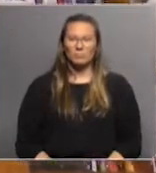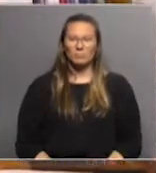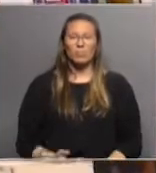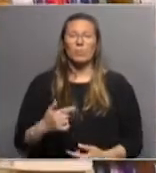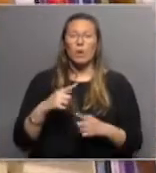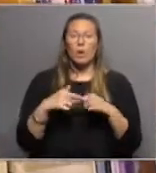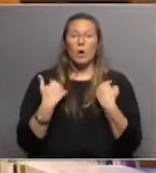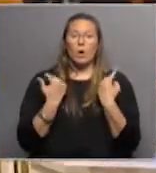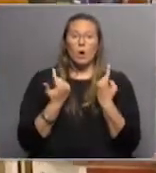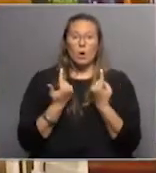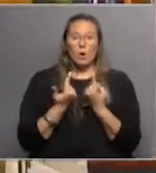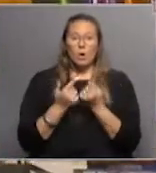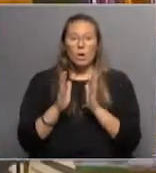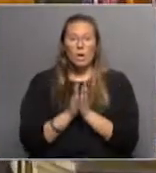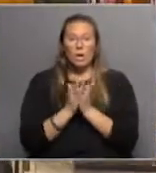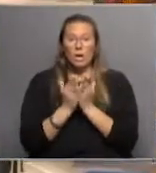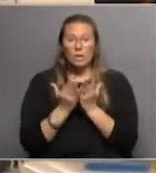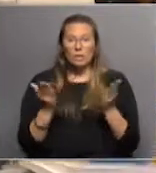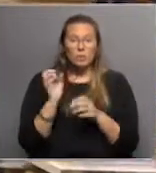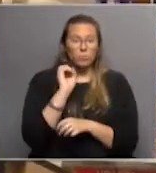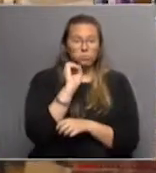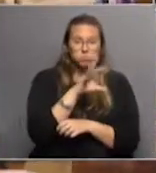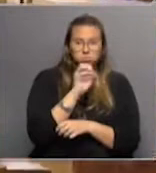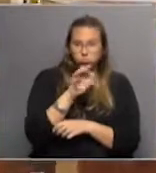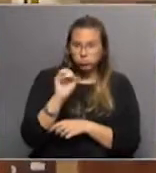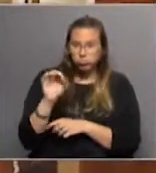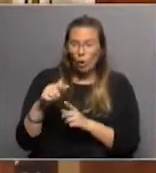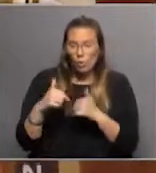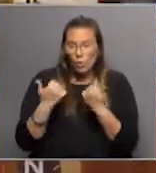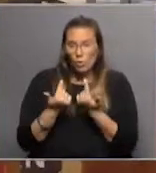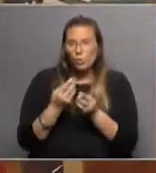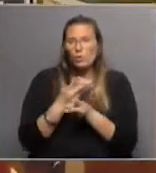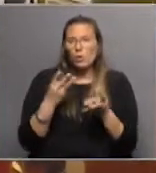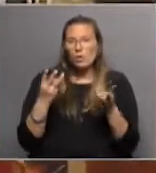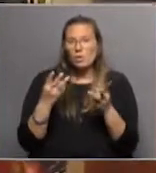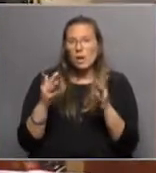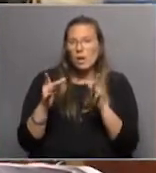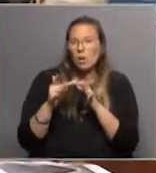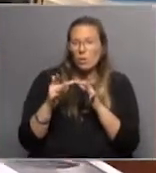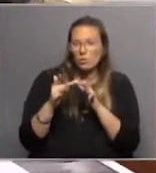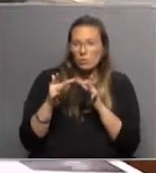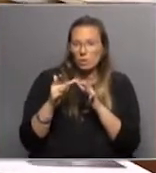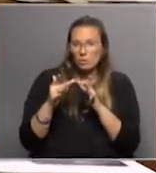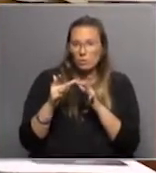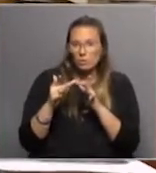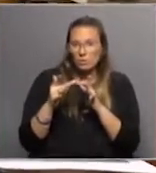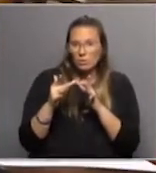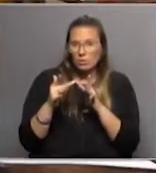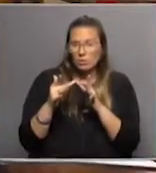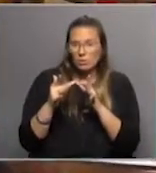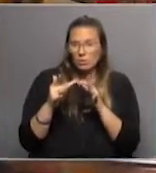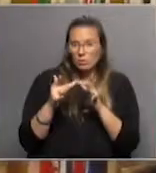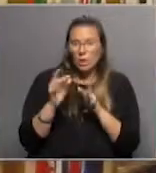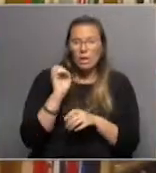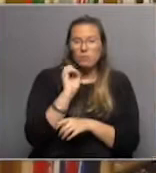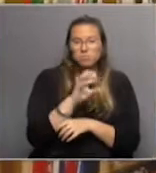Bueno, nosotros, los libros los traen las distribuidoras, y nosotros generalmente estamos vinculados a las